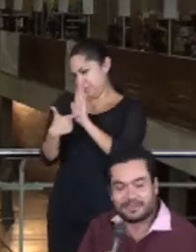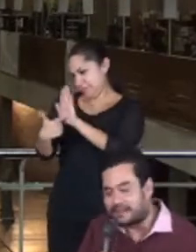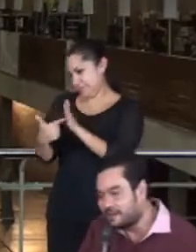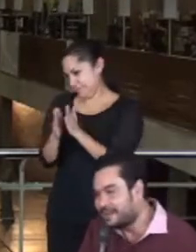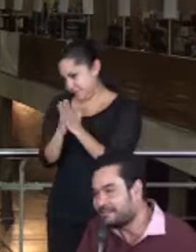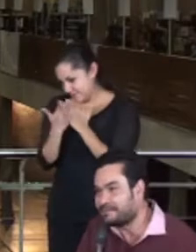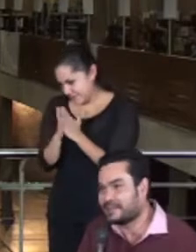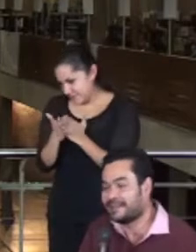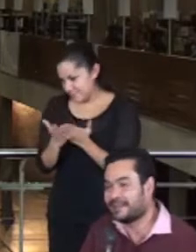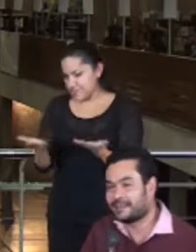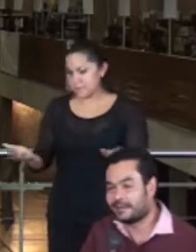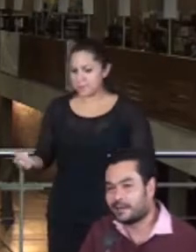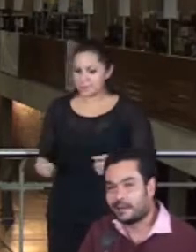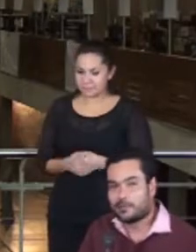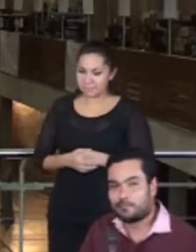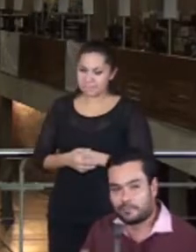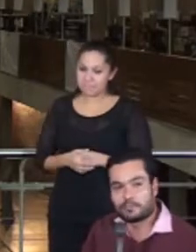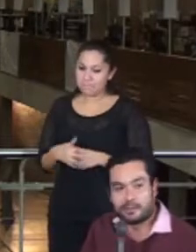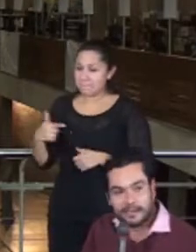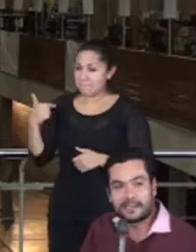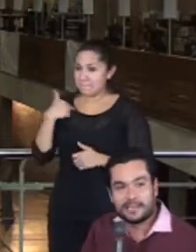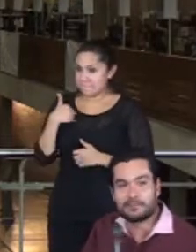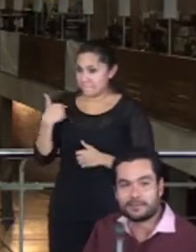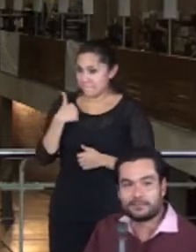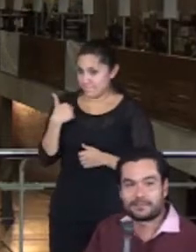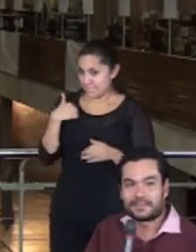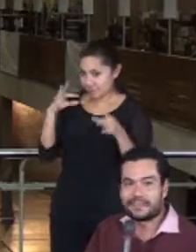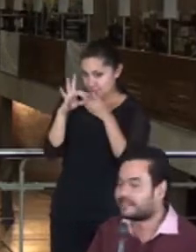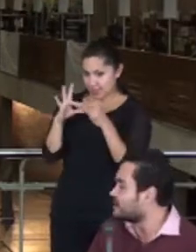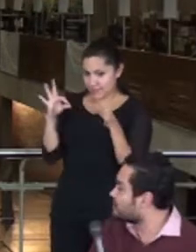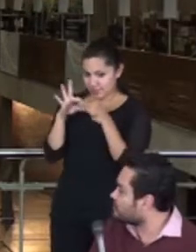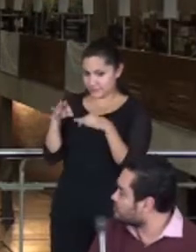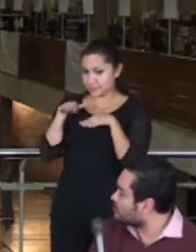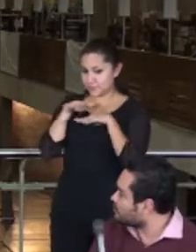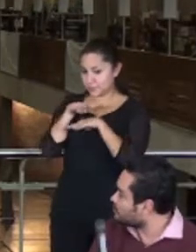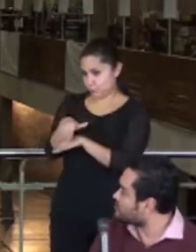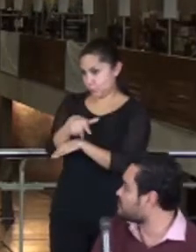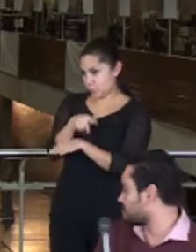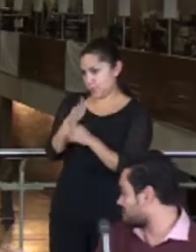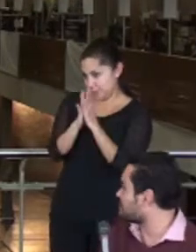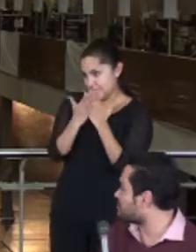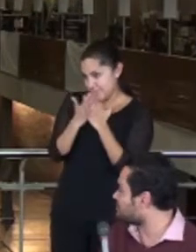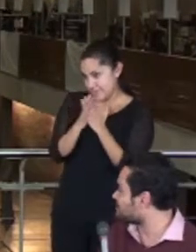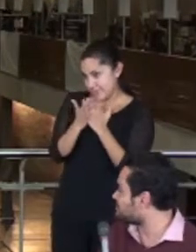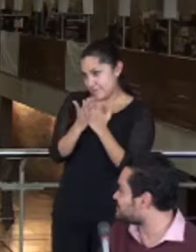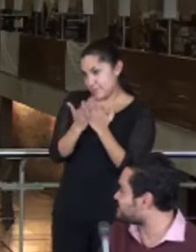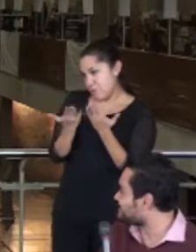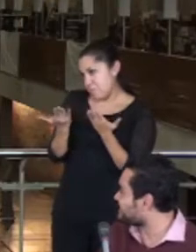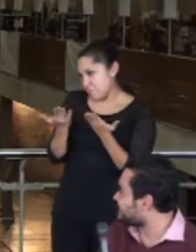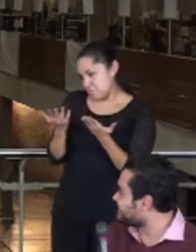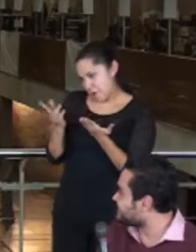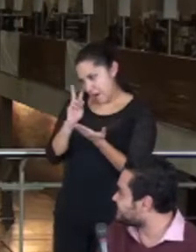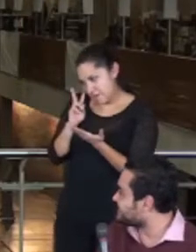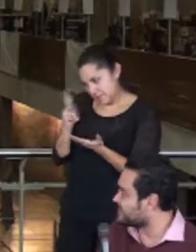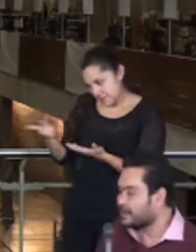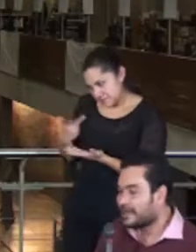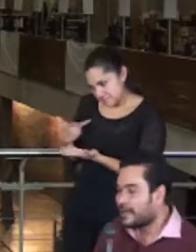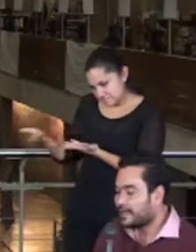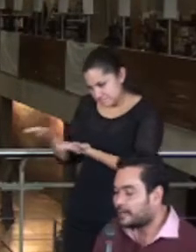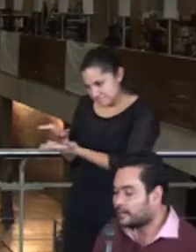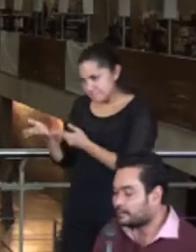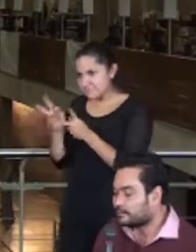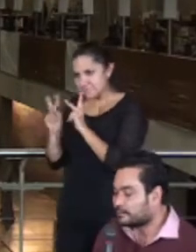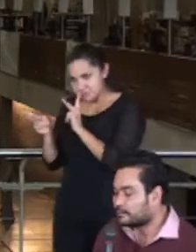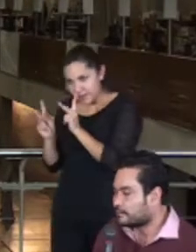ahí pues voy a hablar del libro cómo vamos a ver si lo conversamos también este